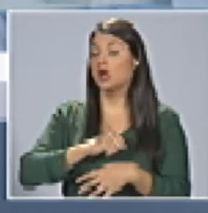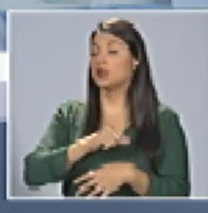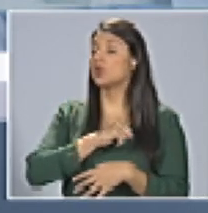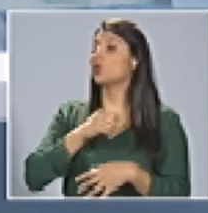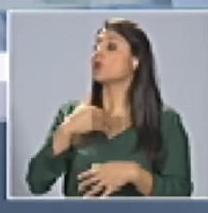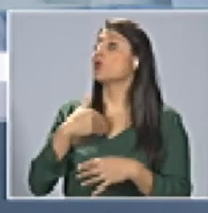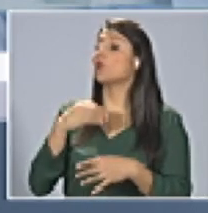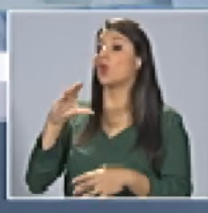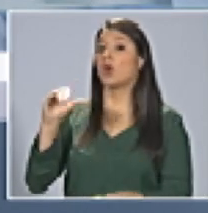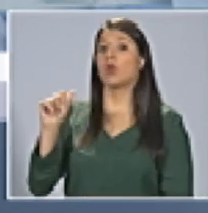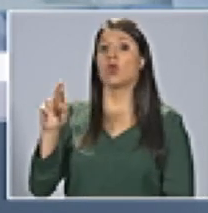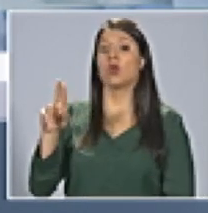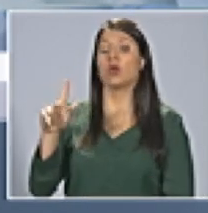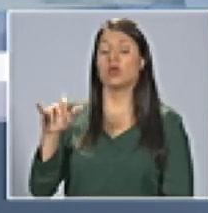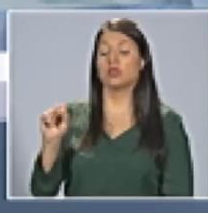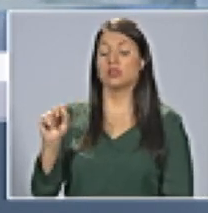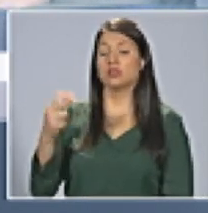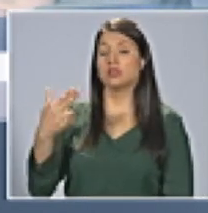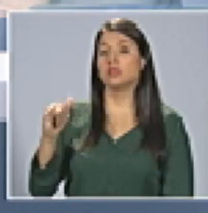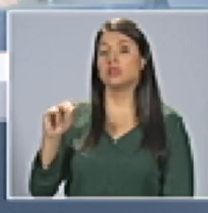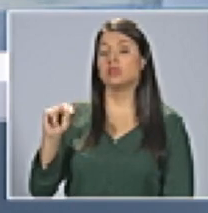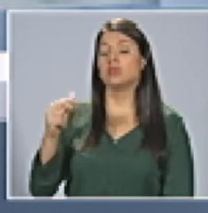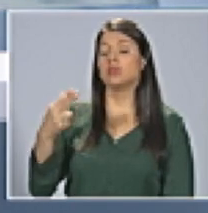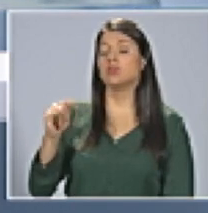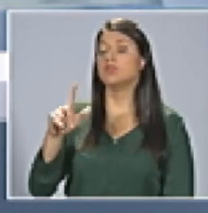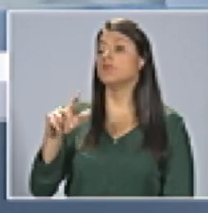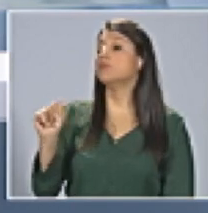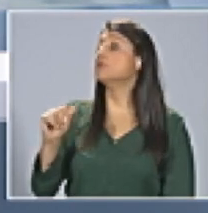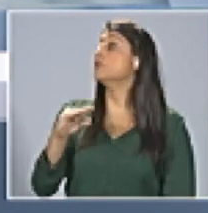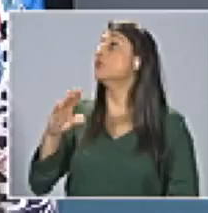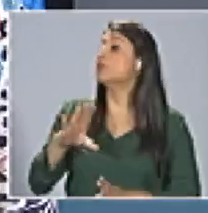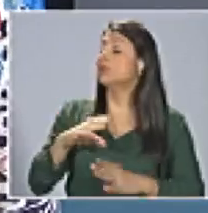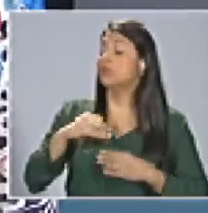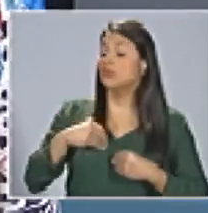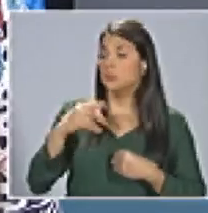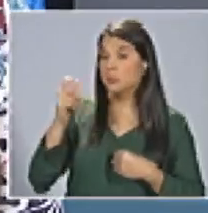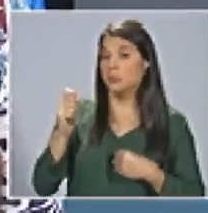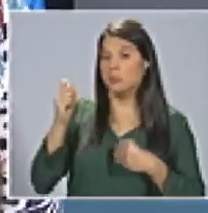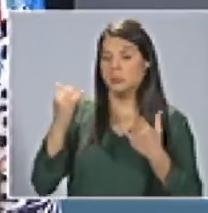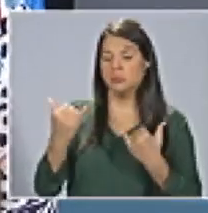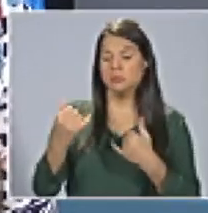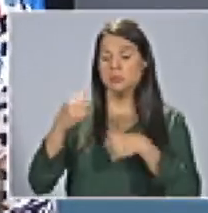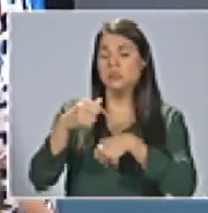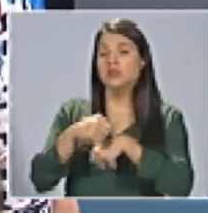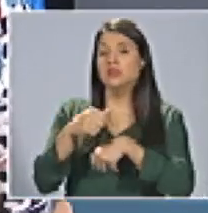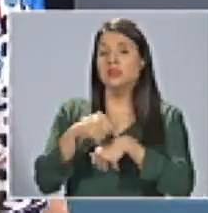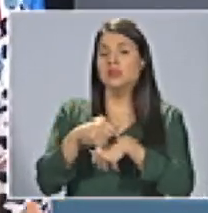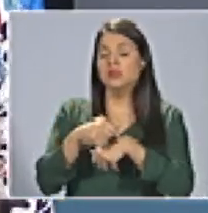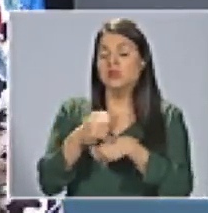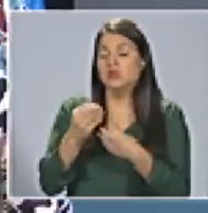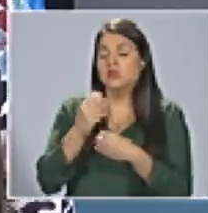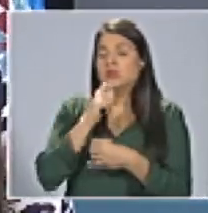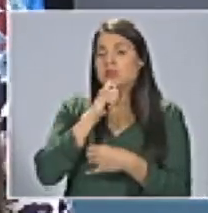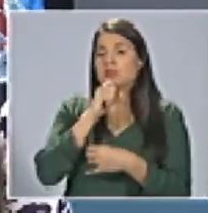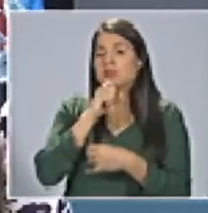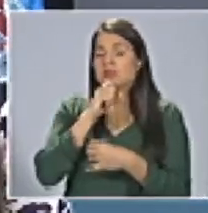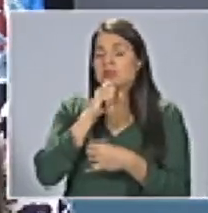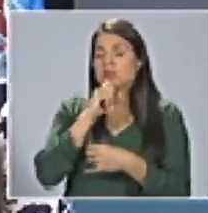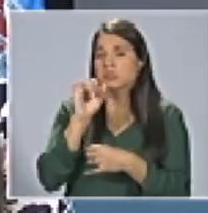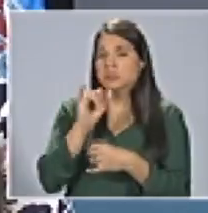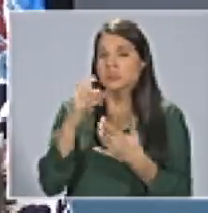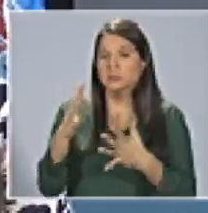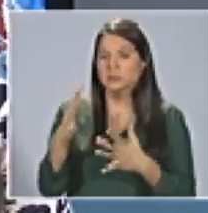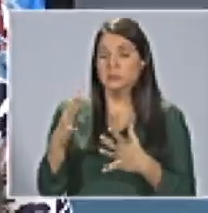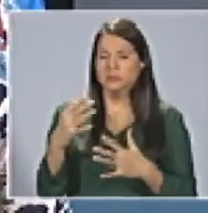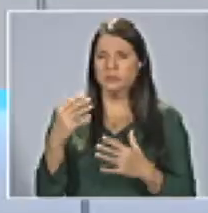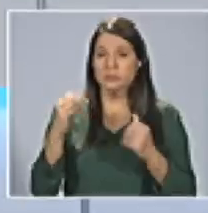Carlos Chinchilla y de acogerse a la jubilación en un momento, un momento tan crítico como se encuentra la